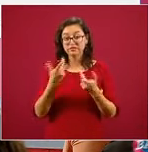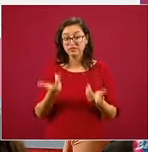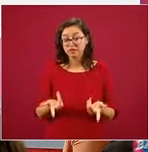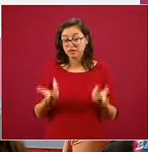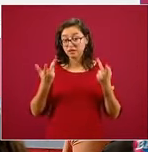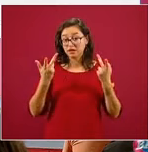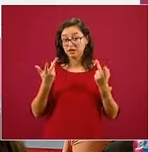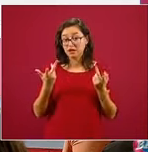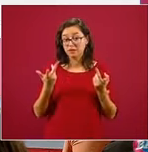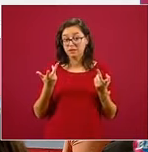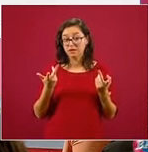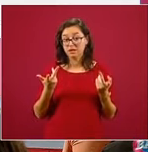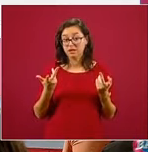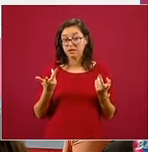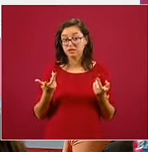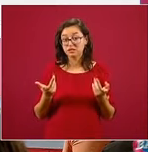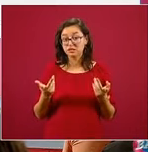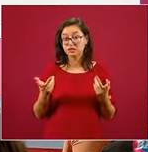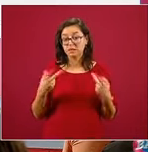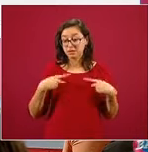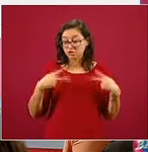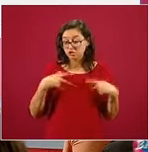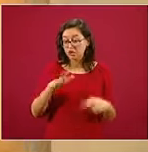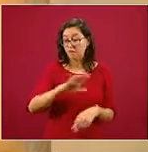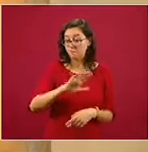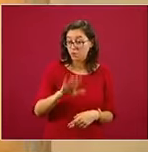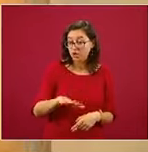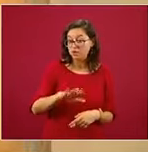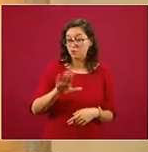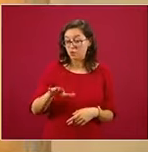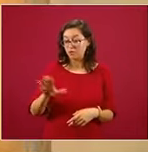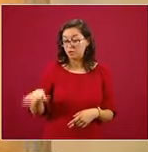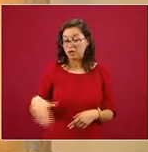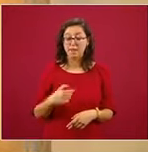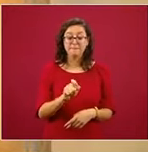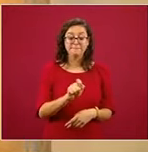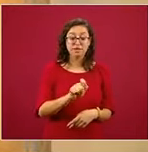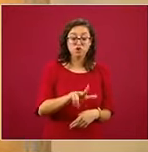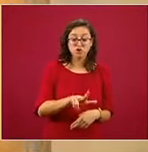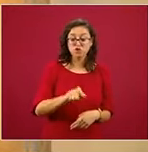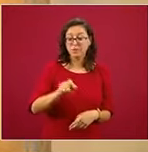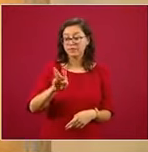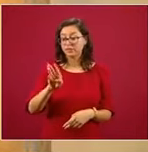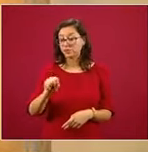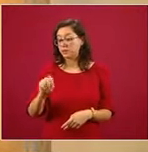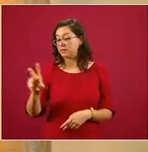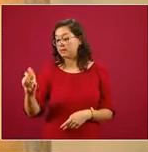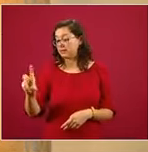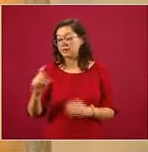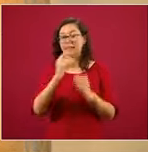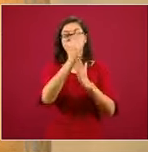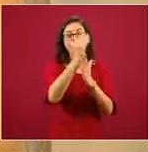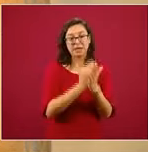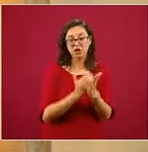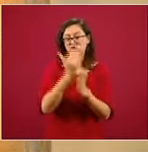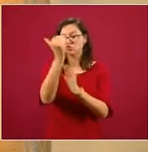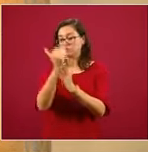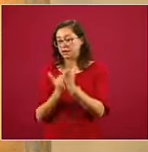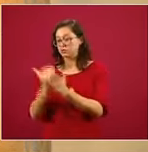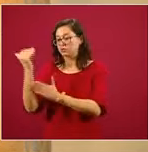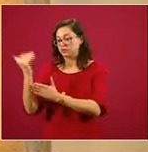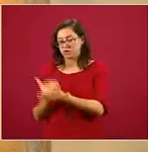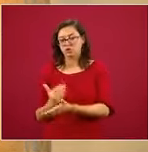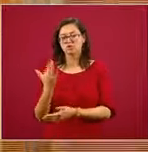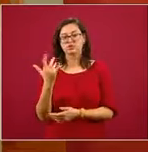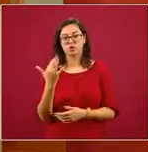la presentación o la ocurrencia de defunciones, tanto para la semana 28, 29 y 30, siendo de menos 51%